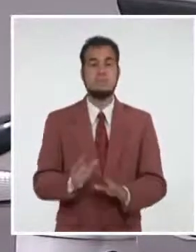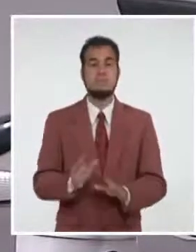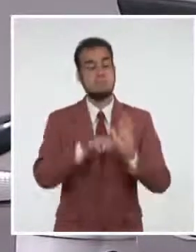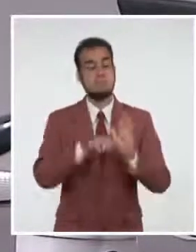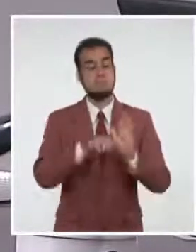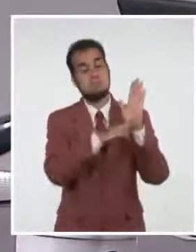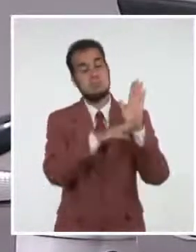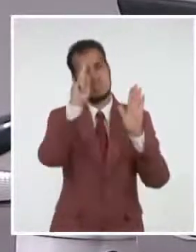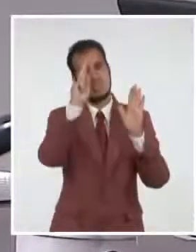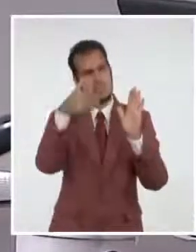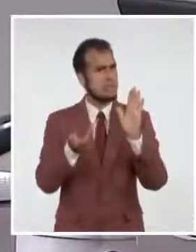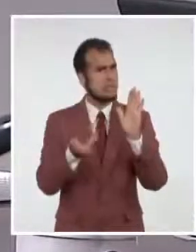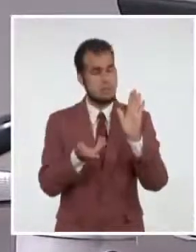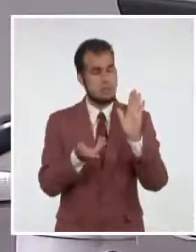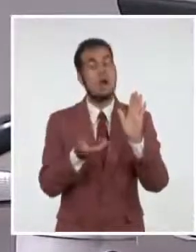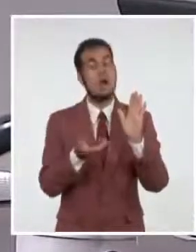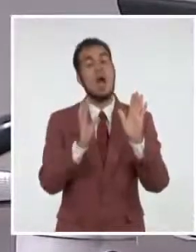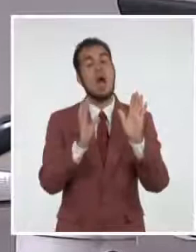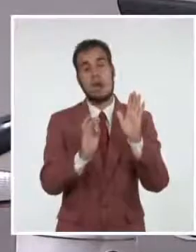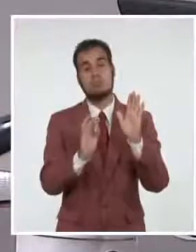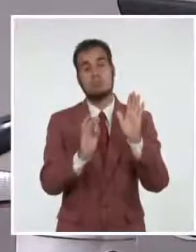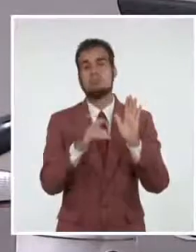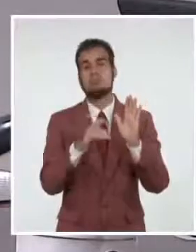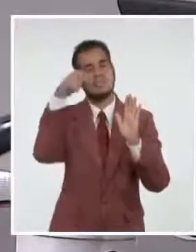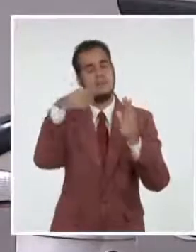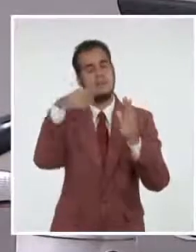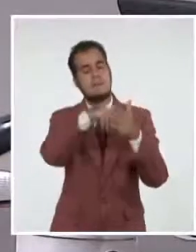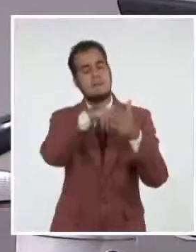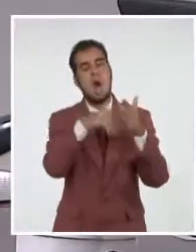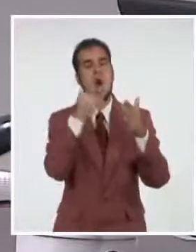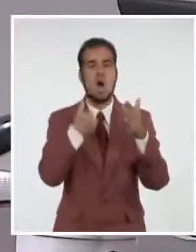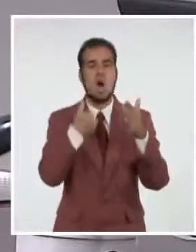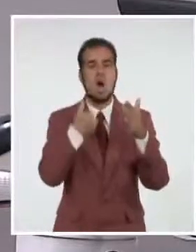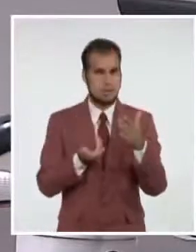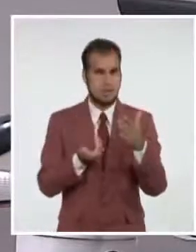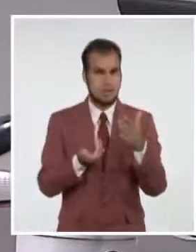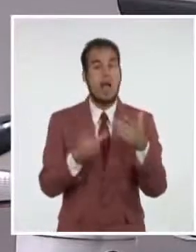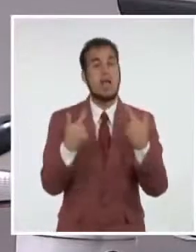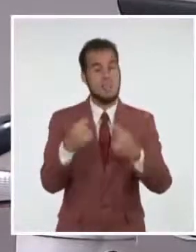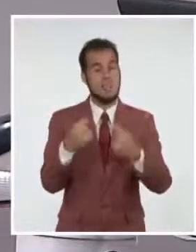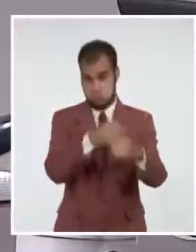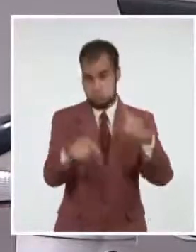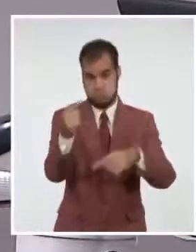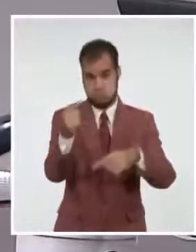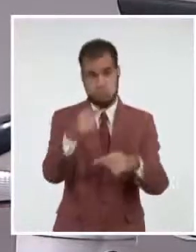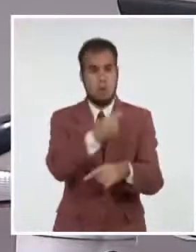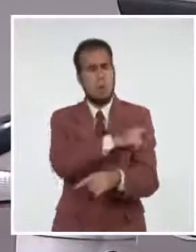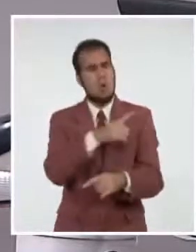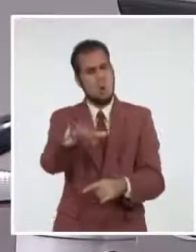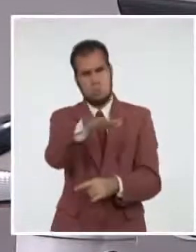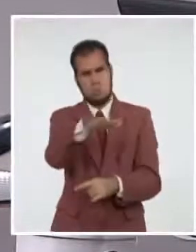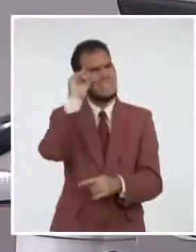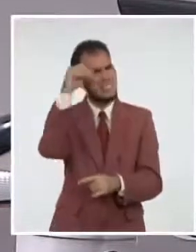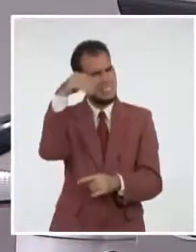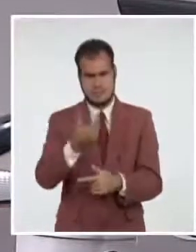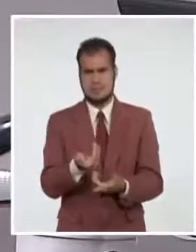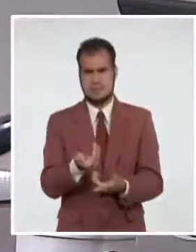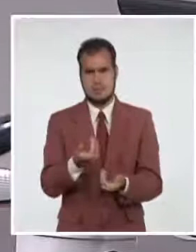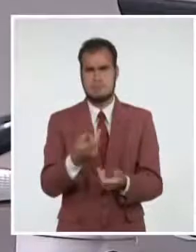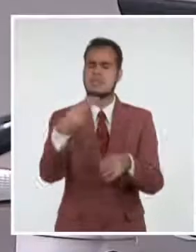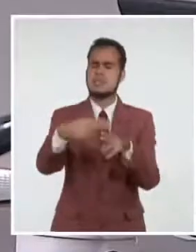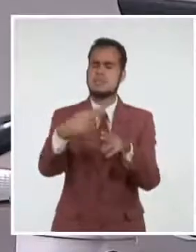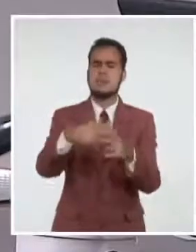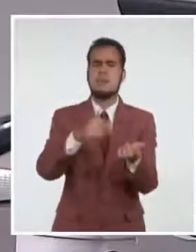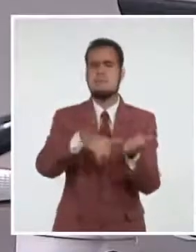evidentemente los protocolos son el corazón. Los protocolos que nuestro pueblo además manejan ya muy fácilmente, que es como